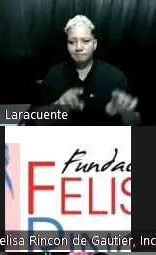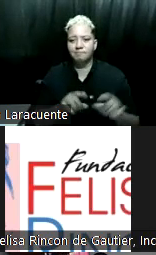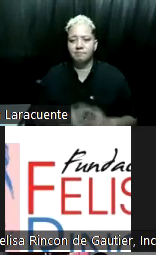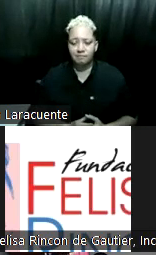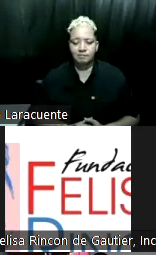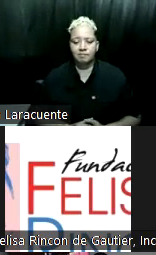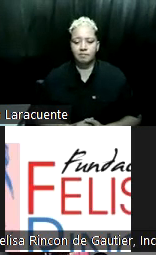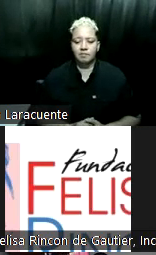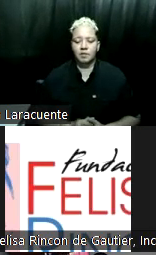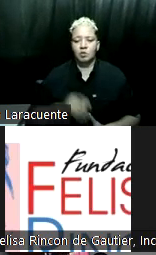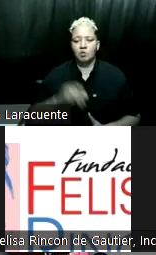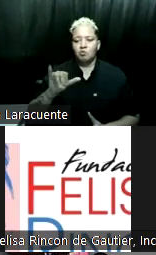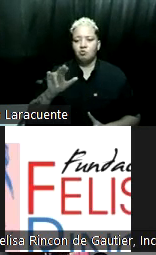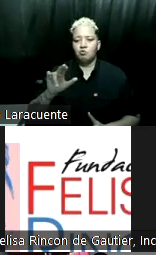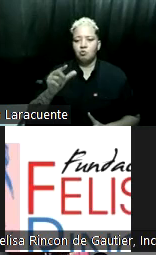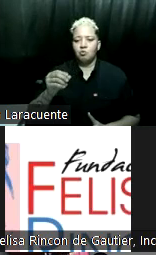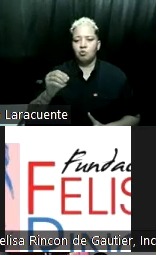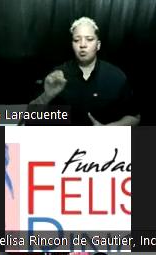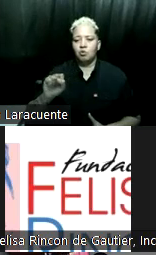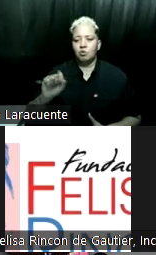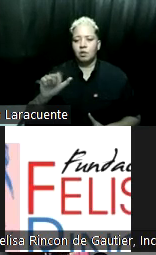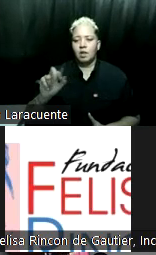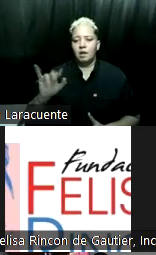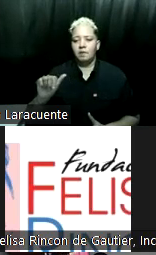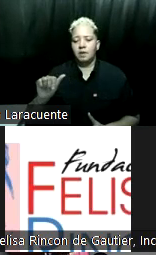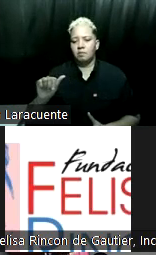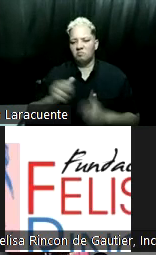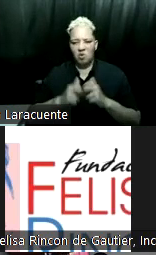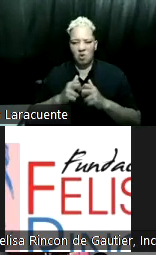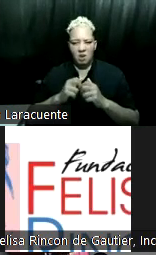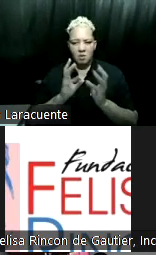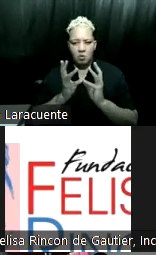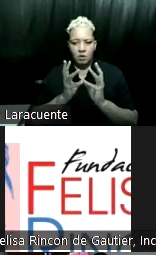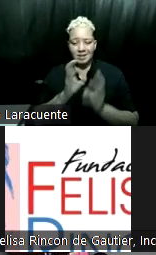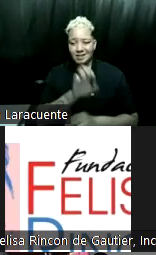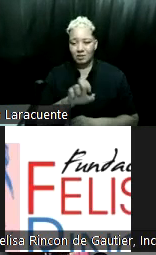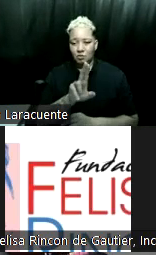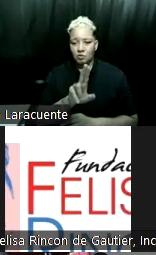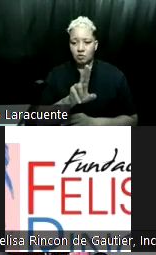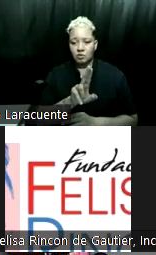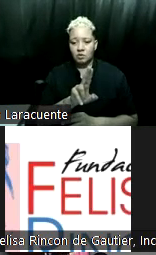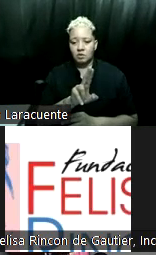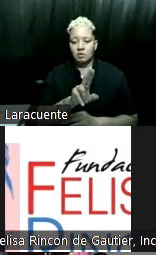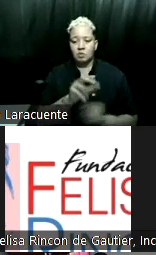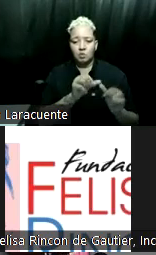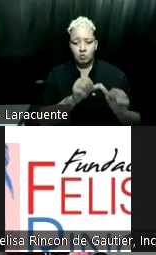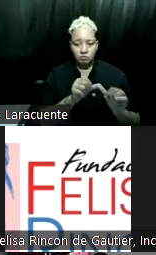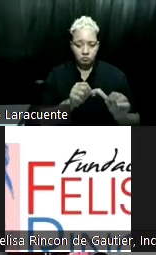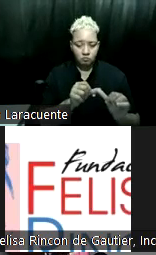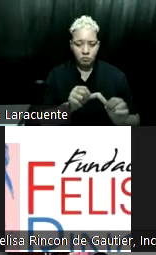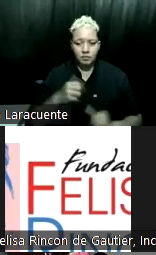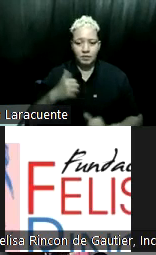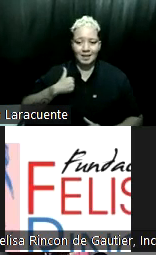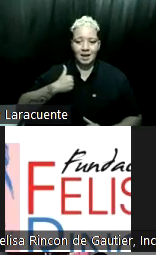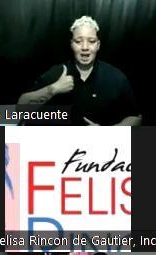Dice que Yugoslavia tiene problemas con el clima, Estados Unidos con su patrón de juego, Canadá